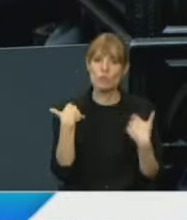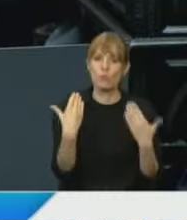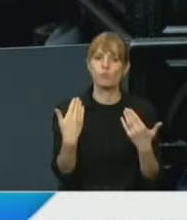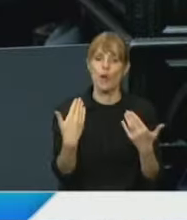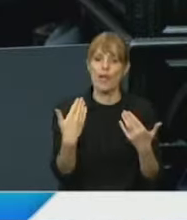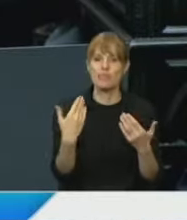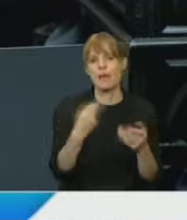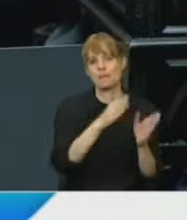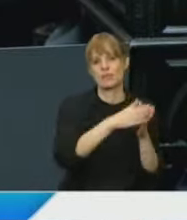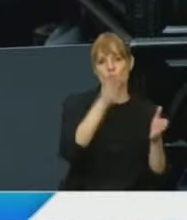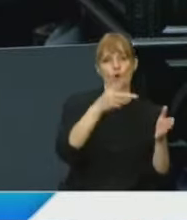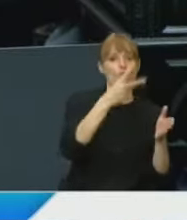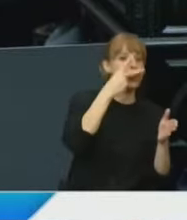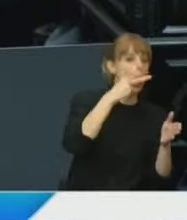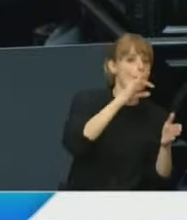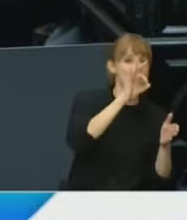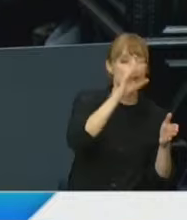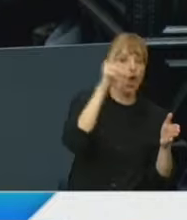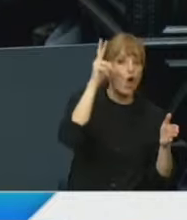caso.